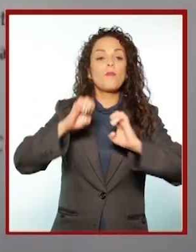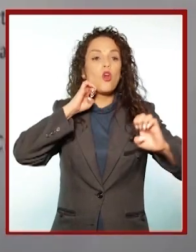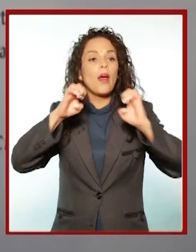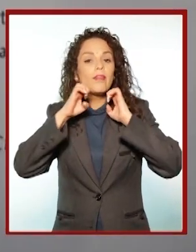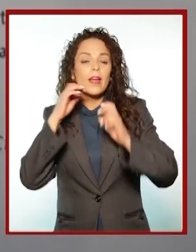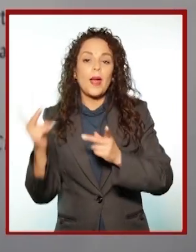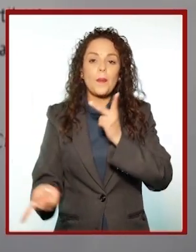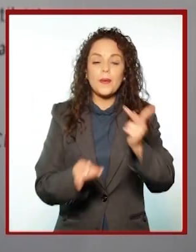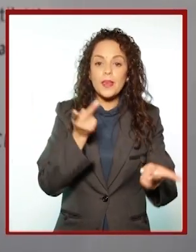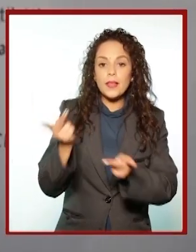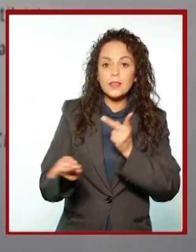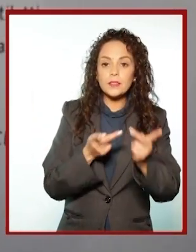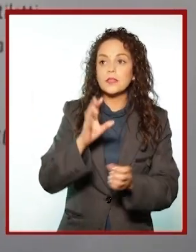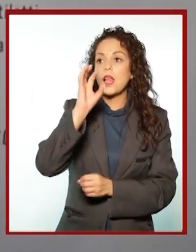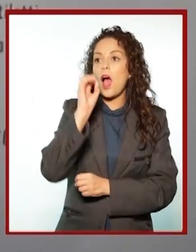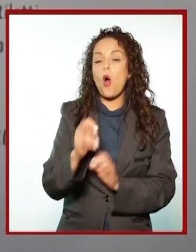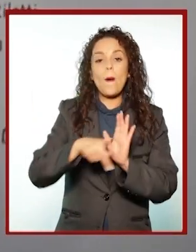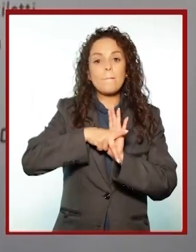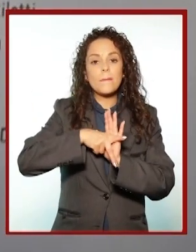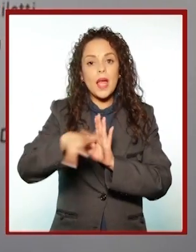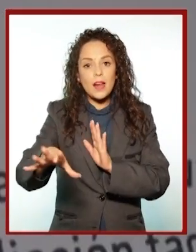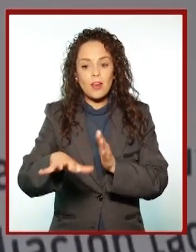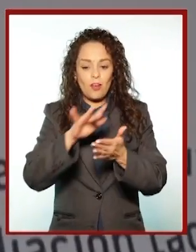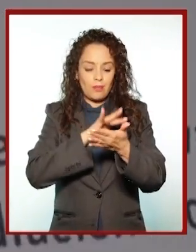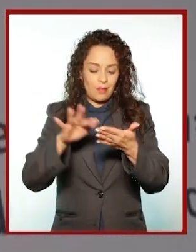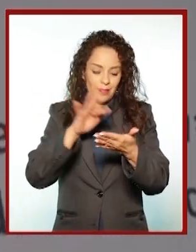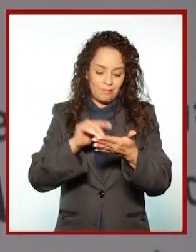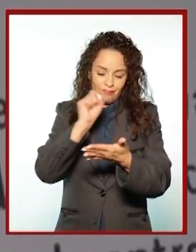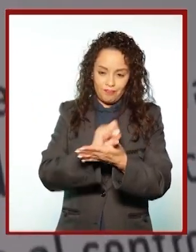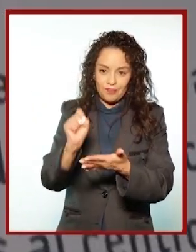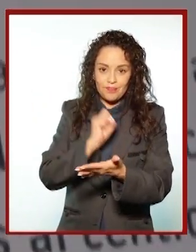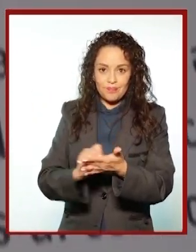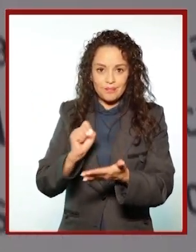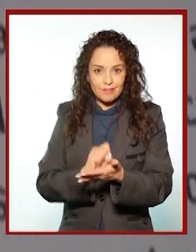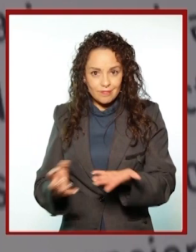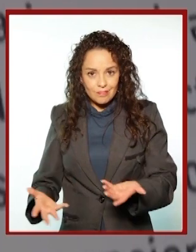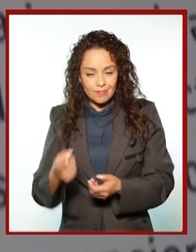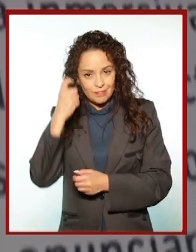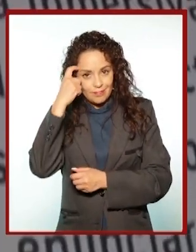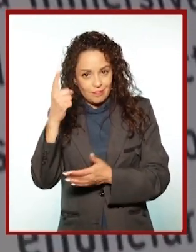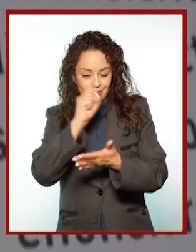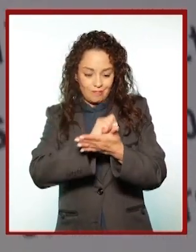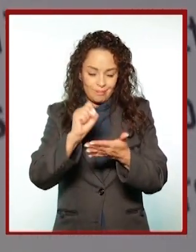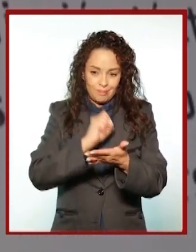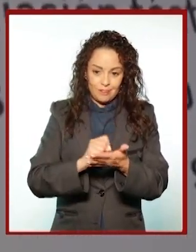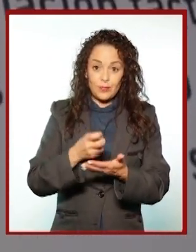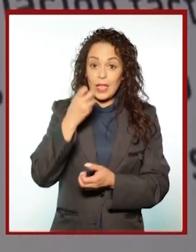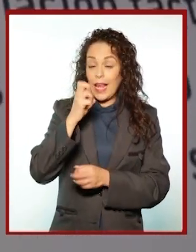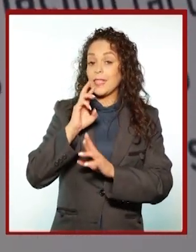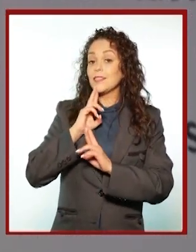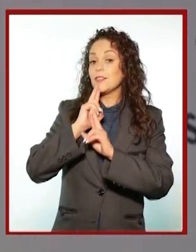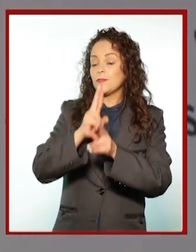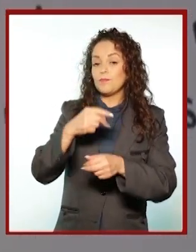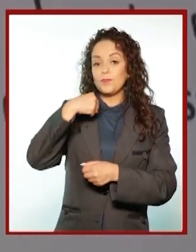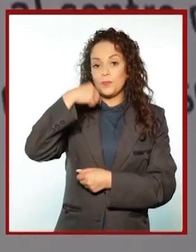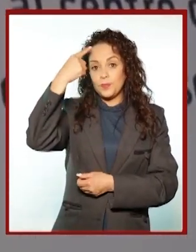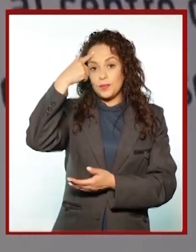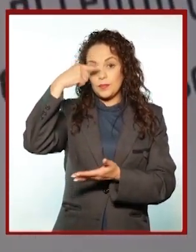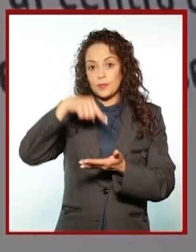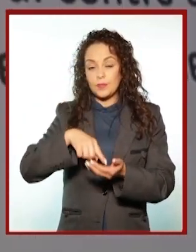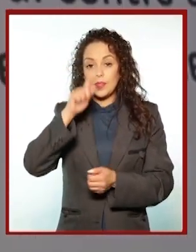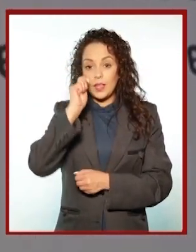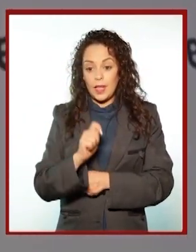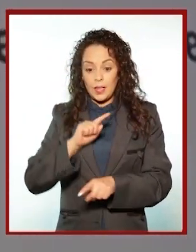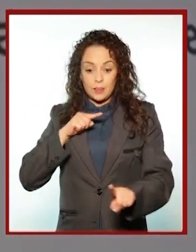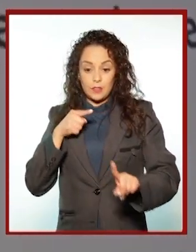por ejemplo, o también como notas periodísticas. Entonces, como en ese sentido, creo que la respuesta, pues